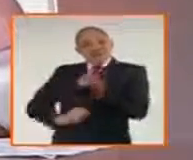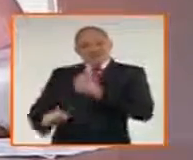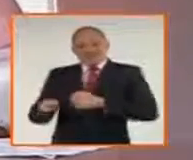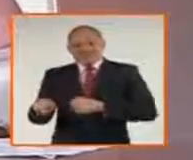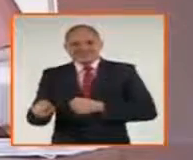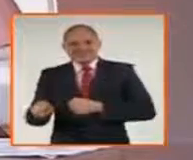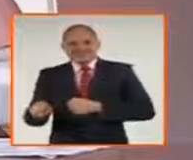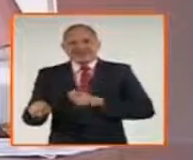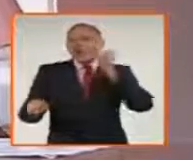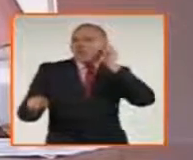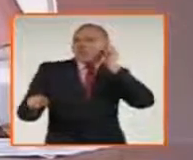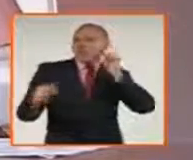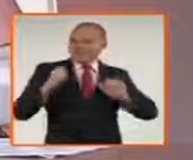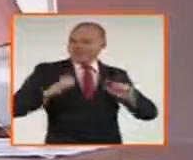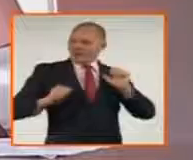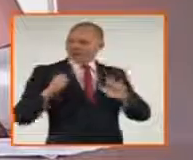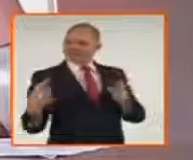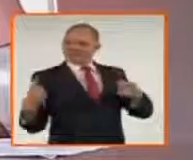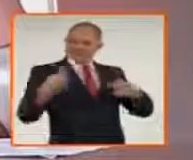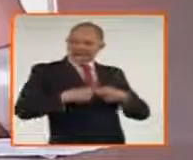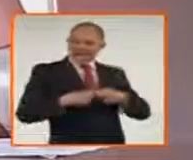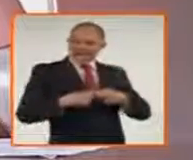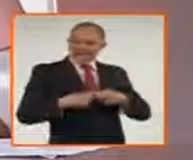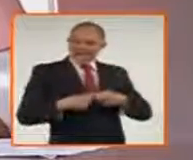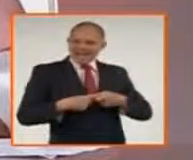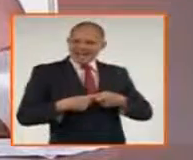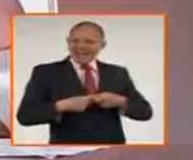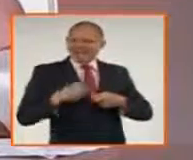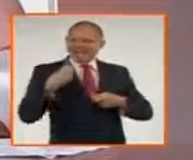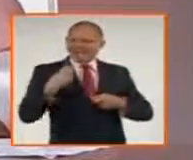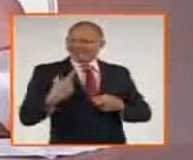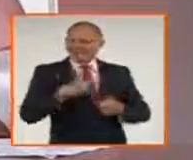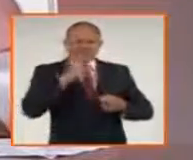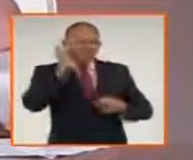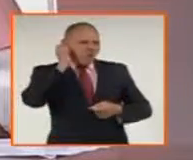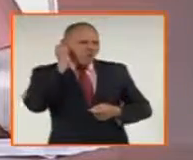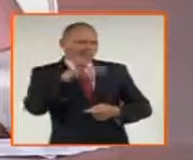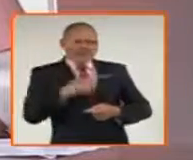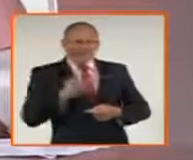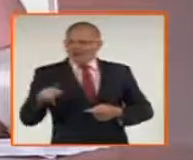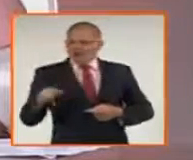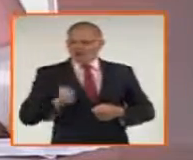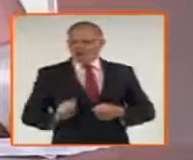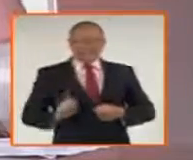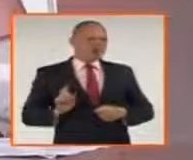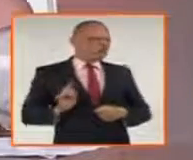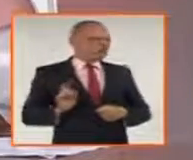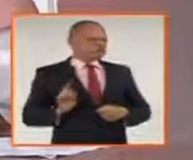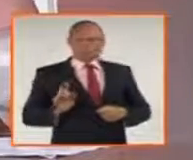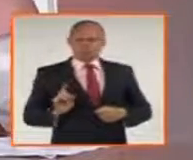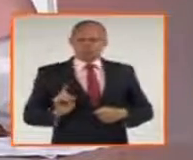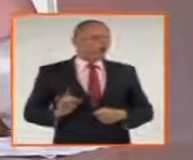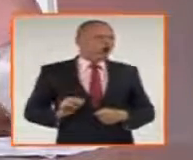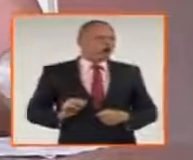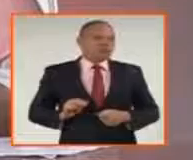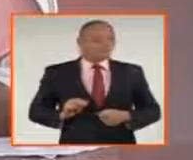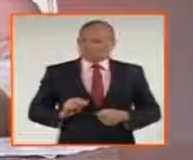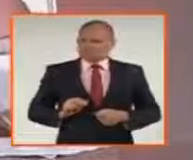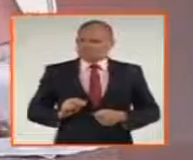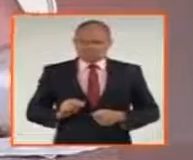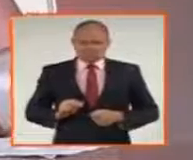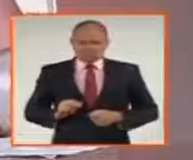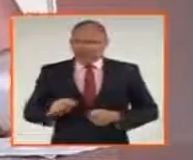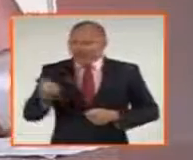ha pasado con muchos hombres que han asumido funciones parentales con hijos que no son propios. Y eso para el derecho